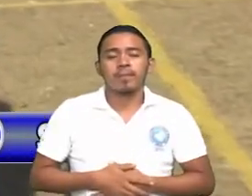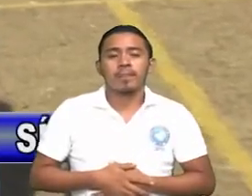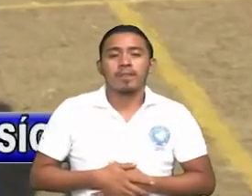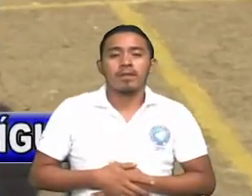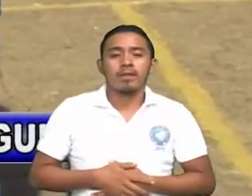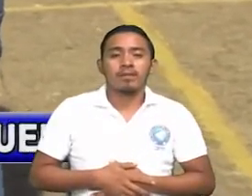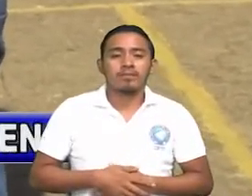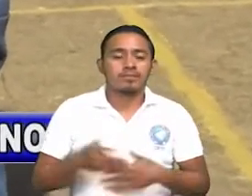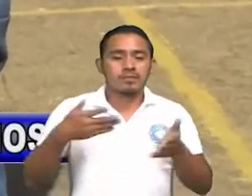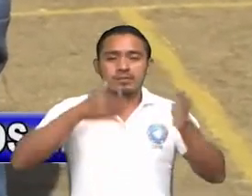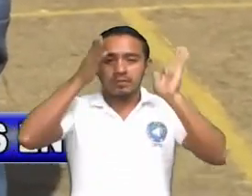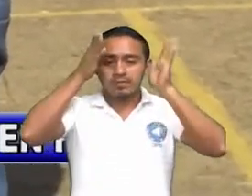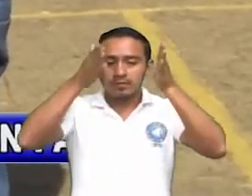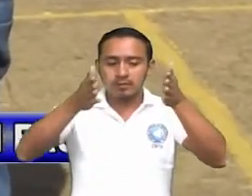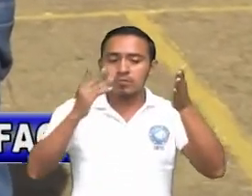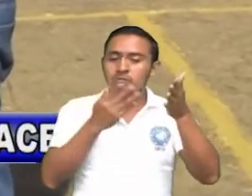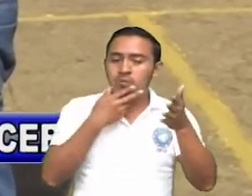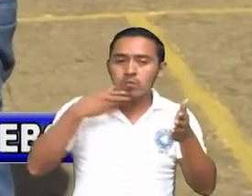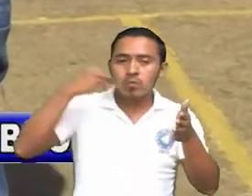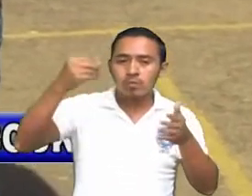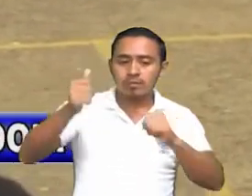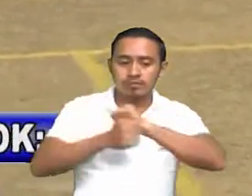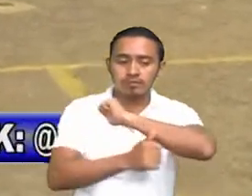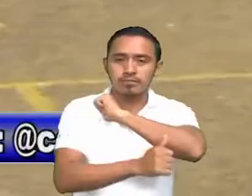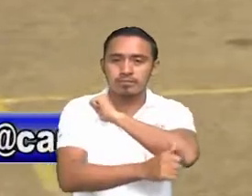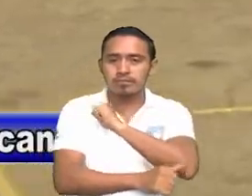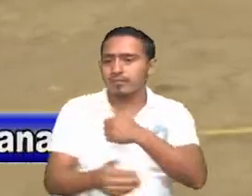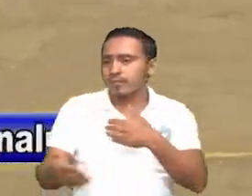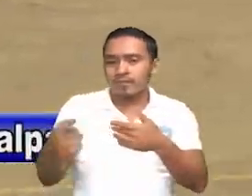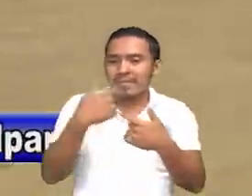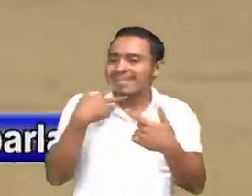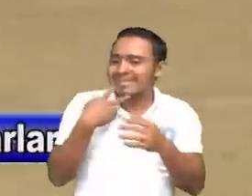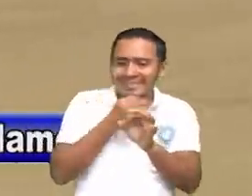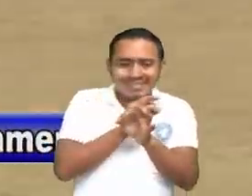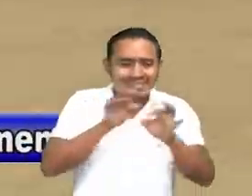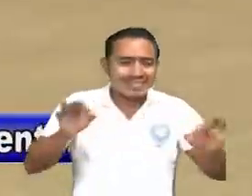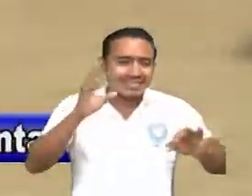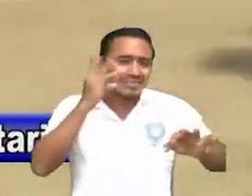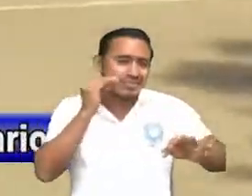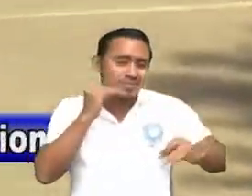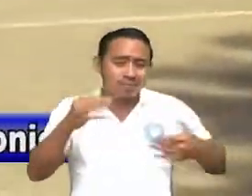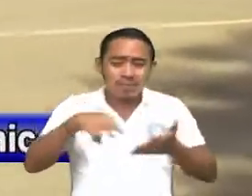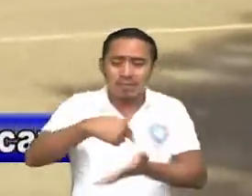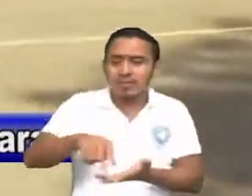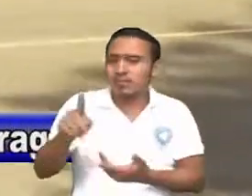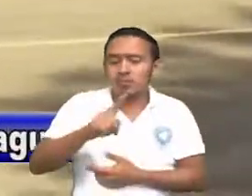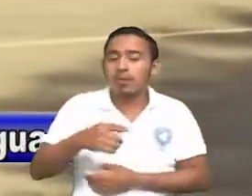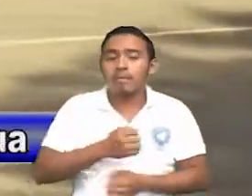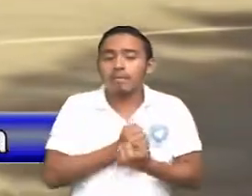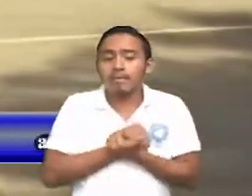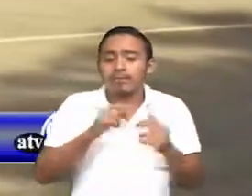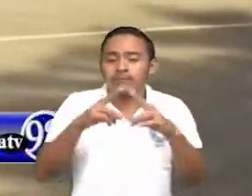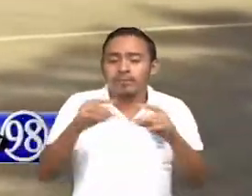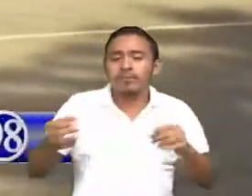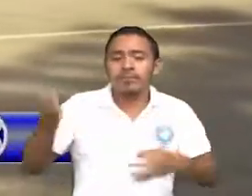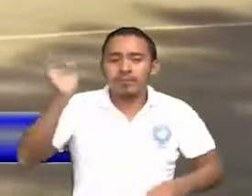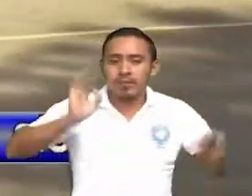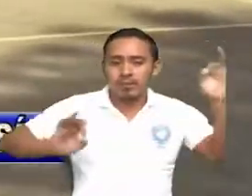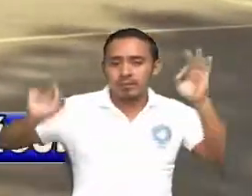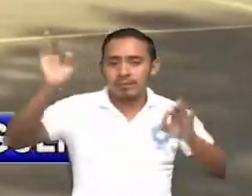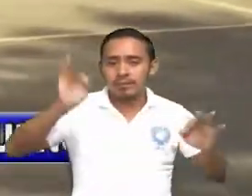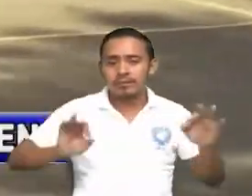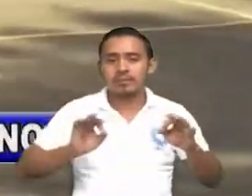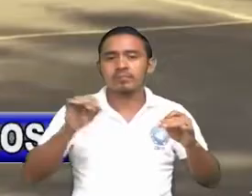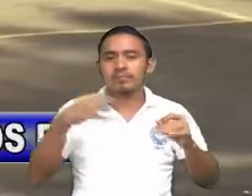estamos enfocados en que los jóvenes estudiantes, sin ser bailarines, con un espíritu nacionalista y un amor a la patria,